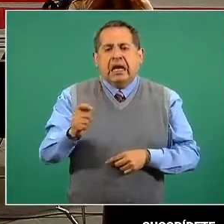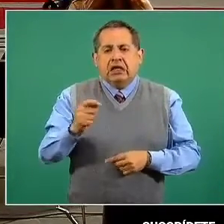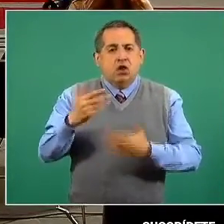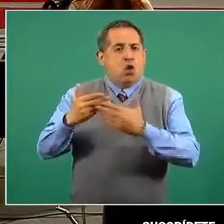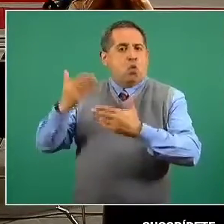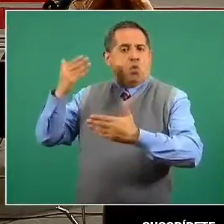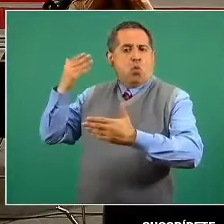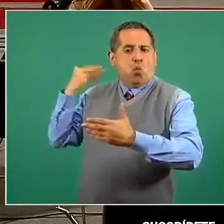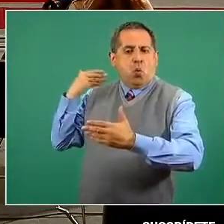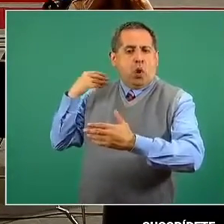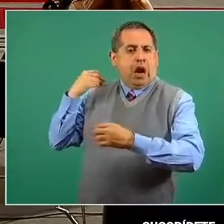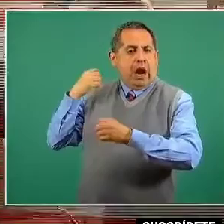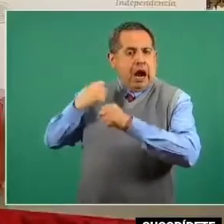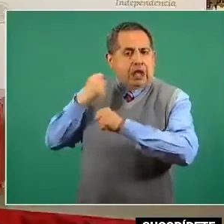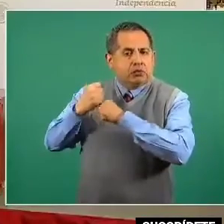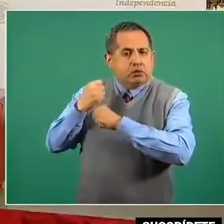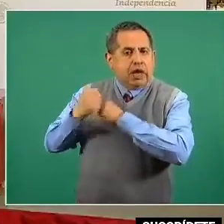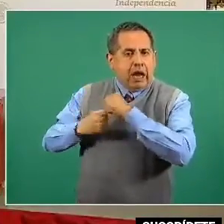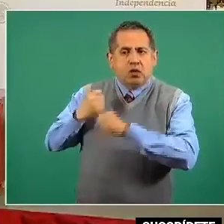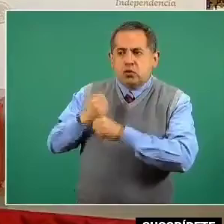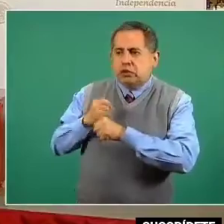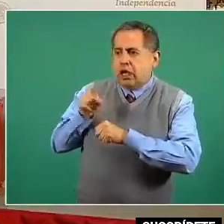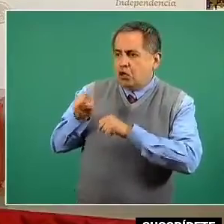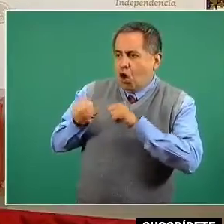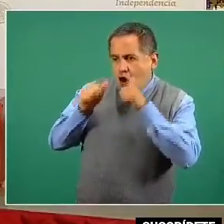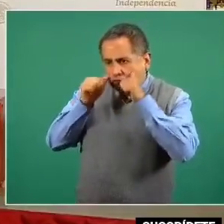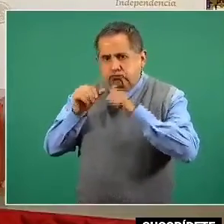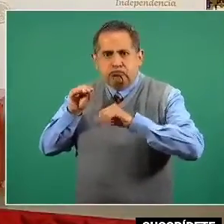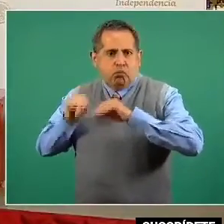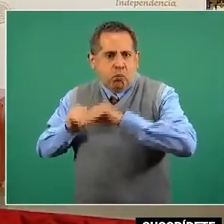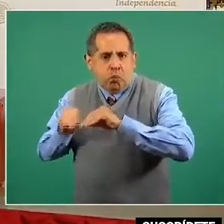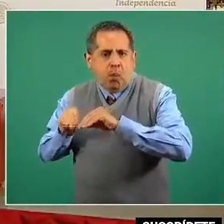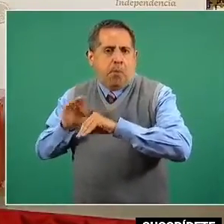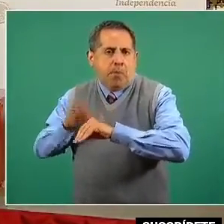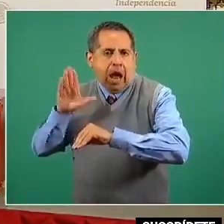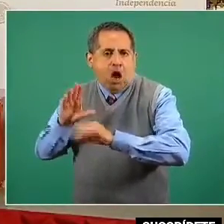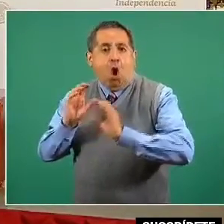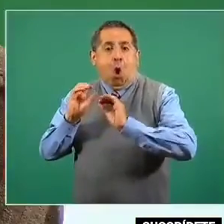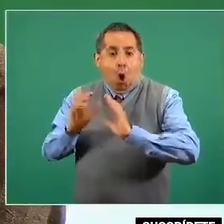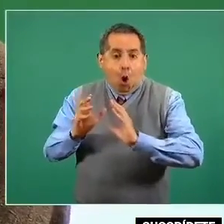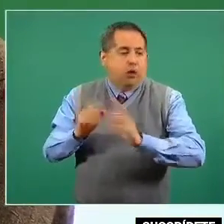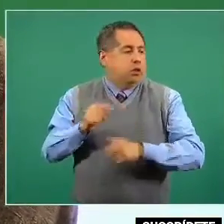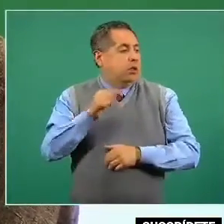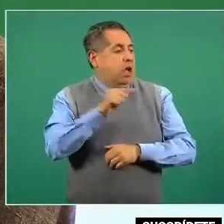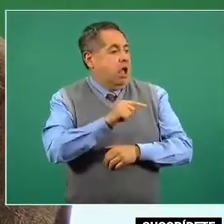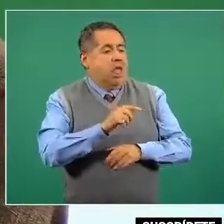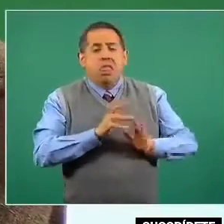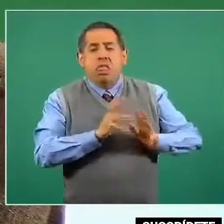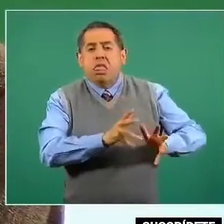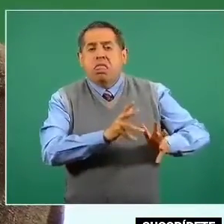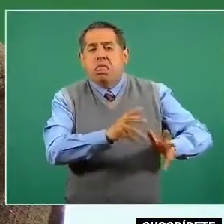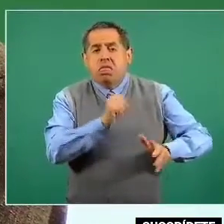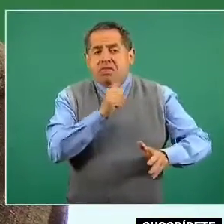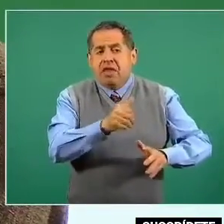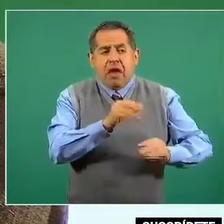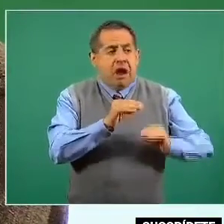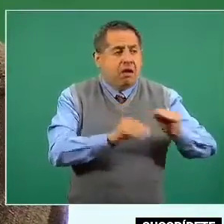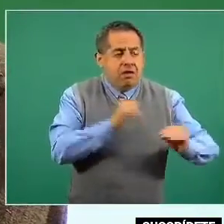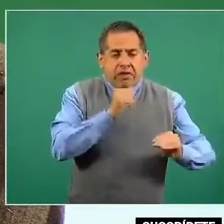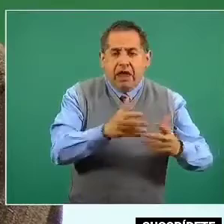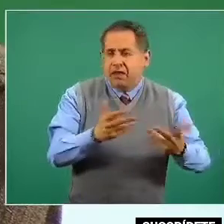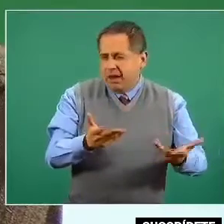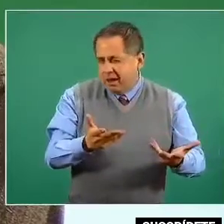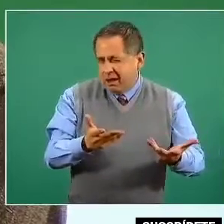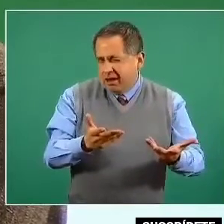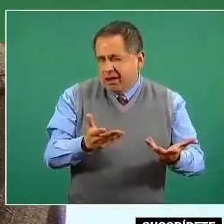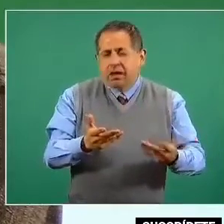la historia de las decisiones gubernamentales de esos estados a lo largo del tiempo. Hay estados que por